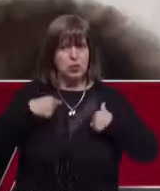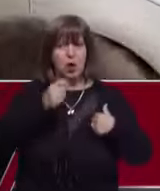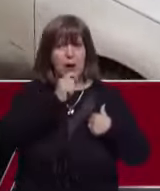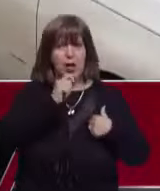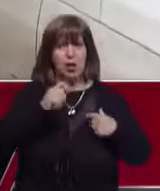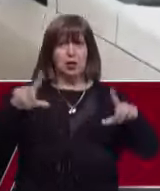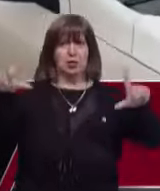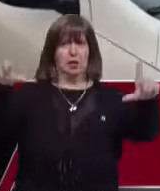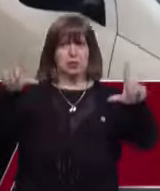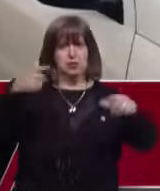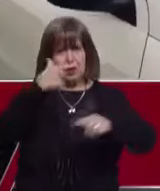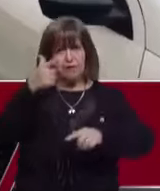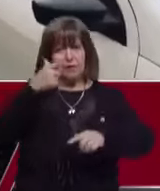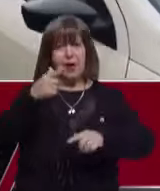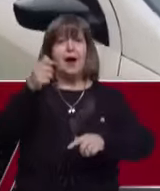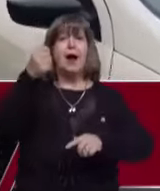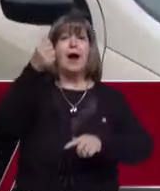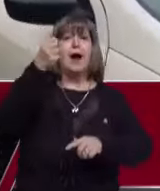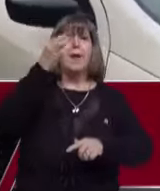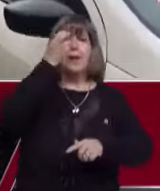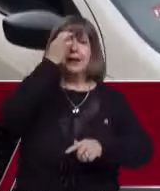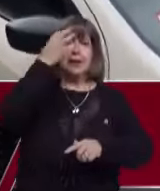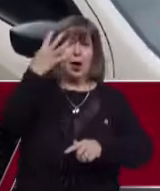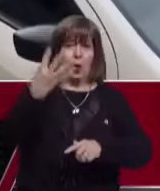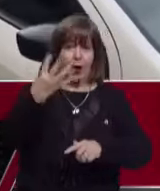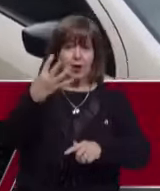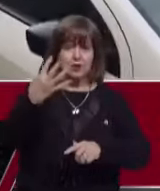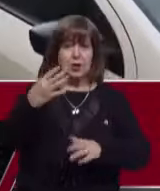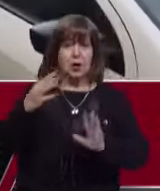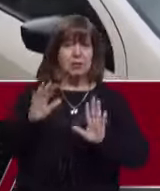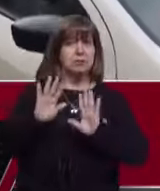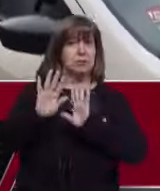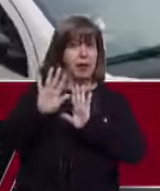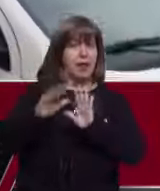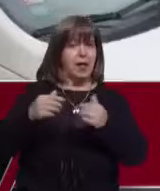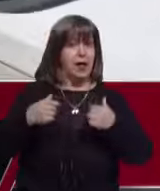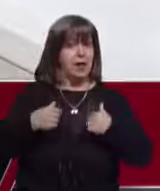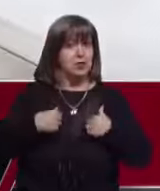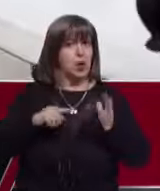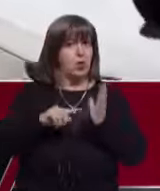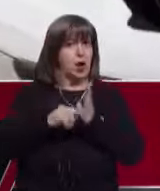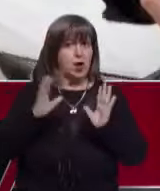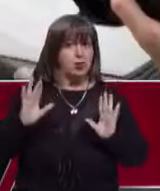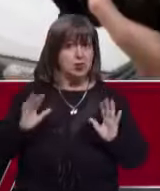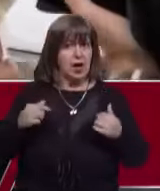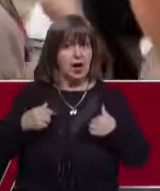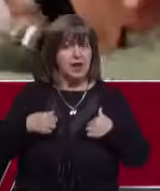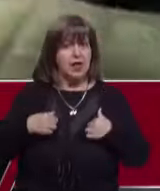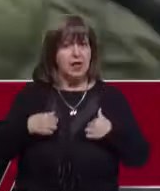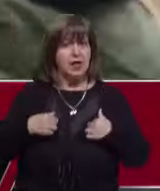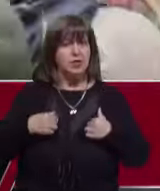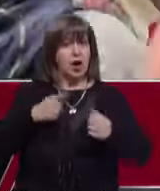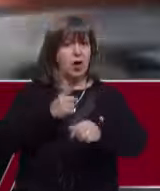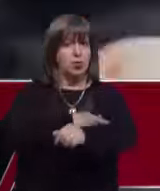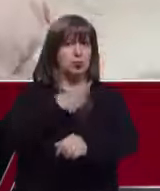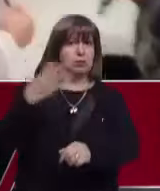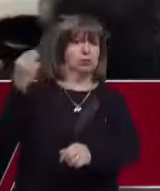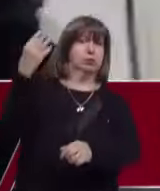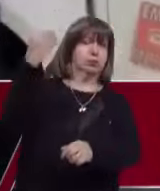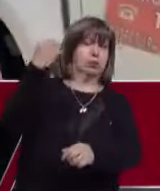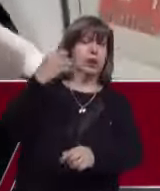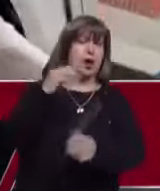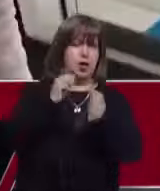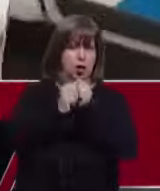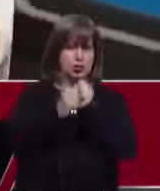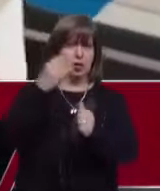el que grita o el que te amenaza piensan que que todos vamos a ser iguales pero por ahí nosotros ven otros tipos de coberturas los cuales estamos acostumbrados